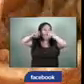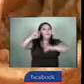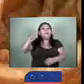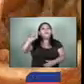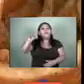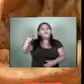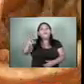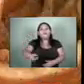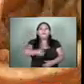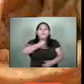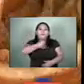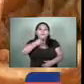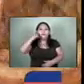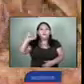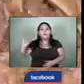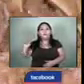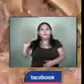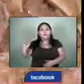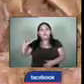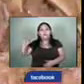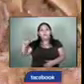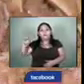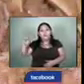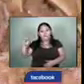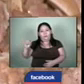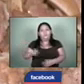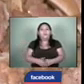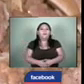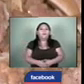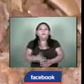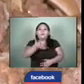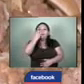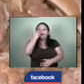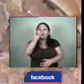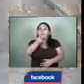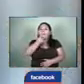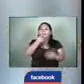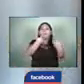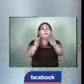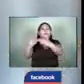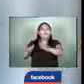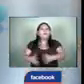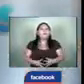Castellanos Julio Guevara olores y sabores